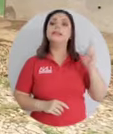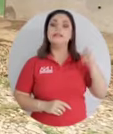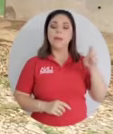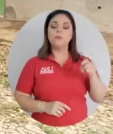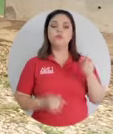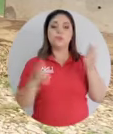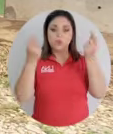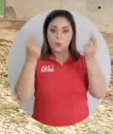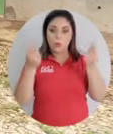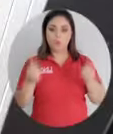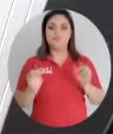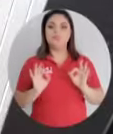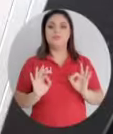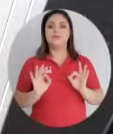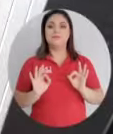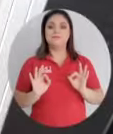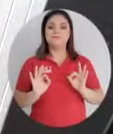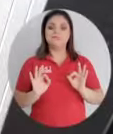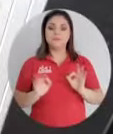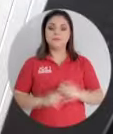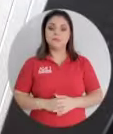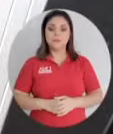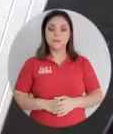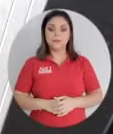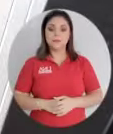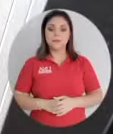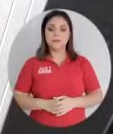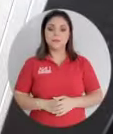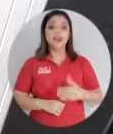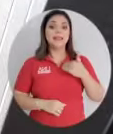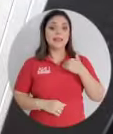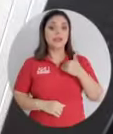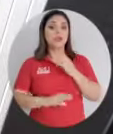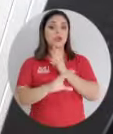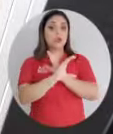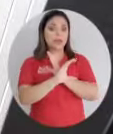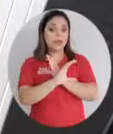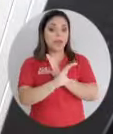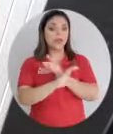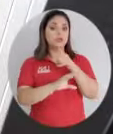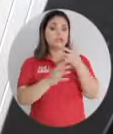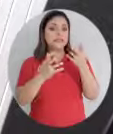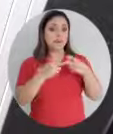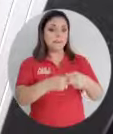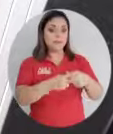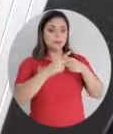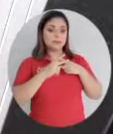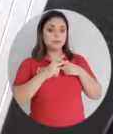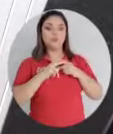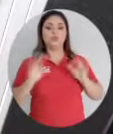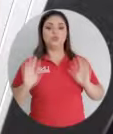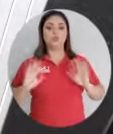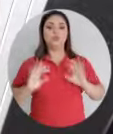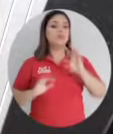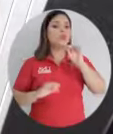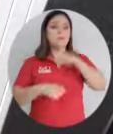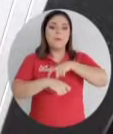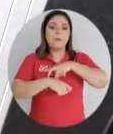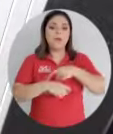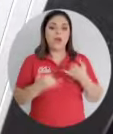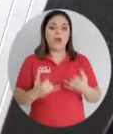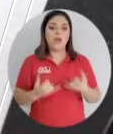eso le obliga a hacer un presupuesto, a tener mucha cuidado si queremos pedir un préstamo, no es el momento. No es el